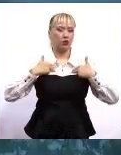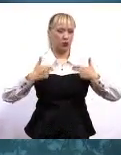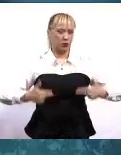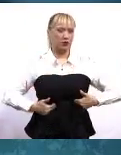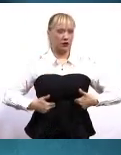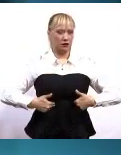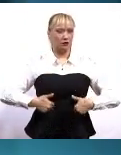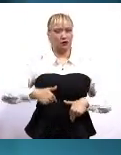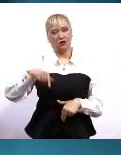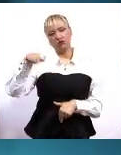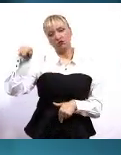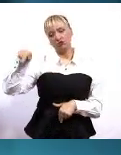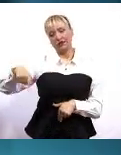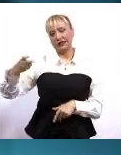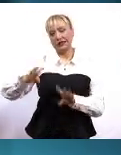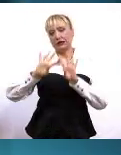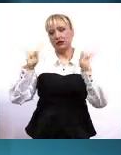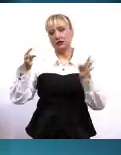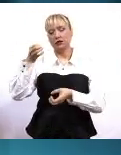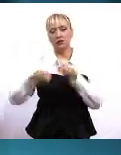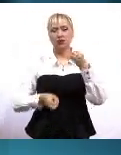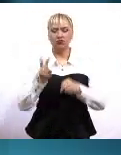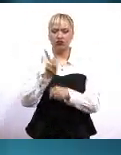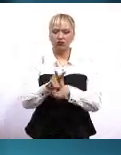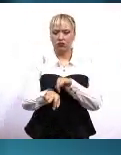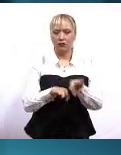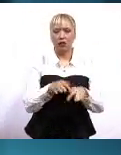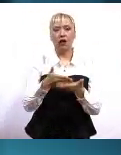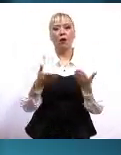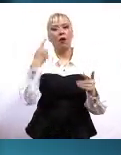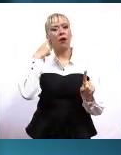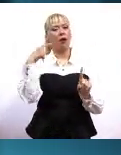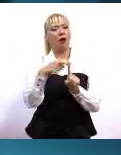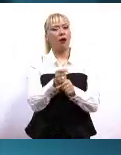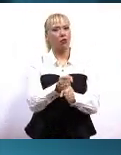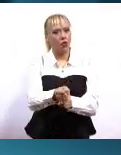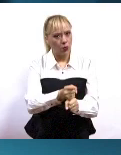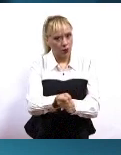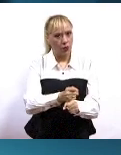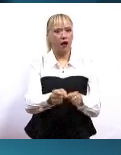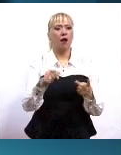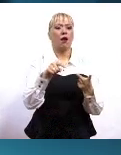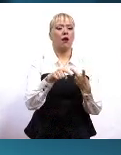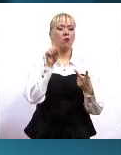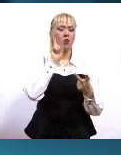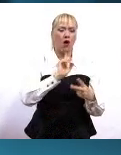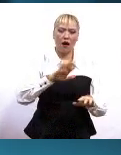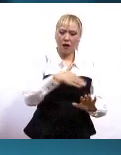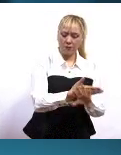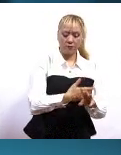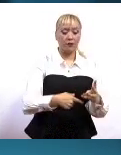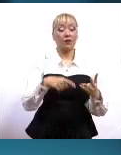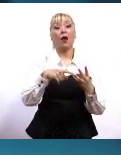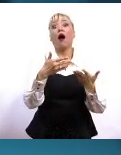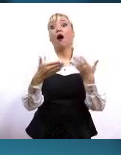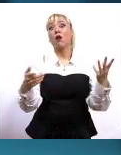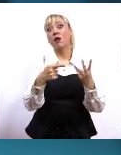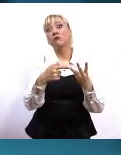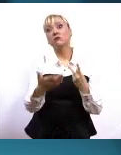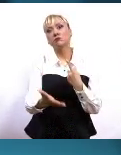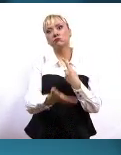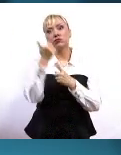temas relacionados con violencia de género y tortura, y ahora atienden asuntos que tienen que ver con desaparición forzada y trata de